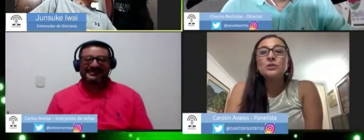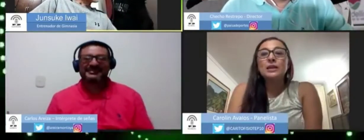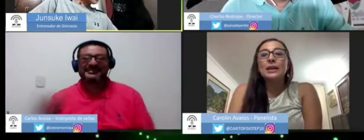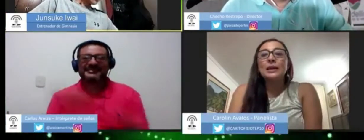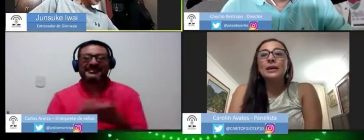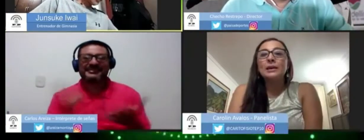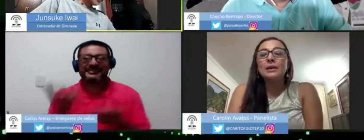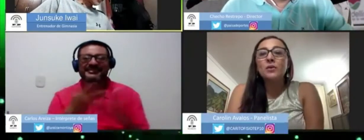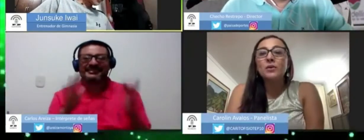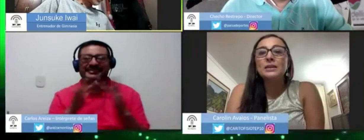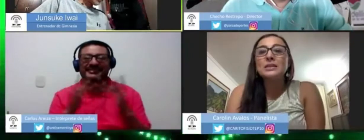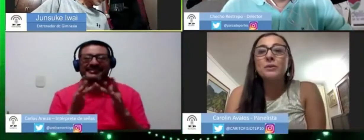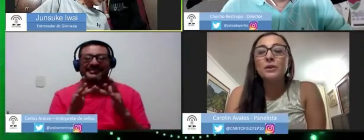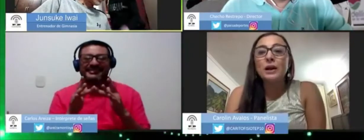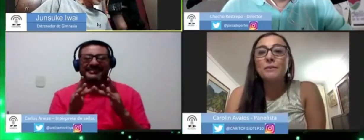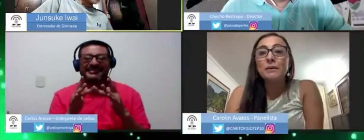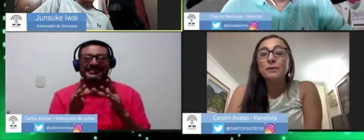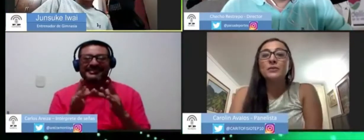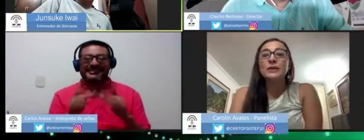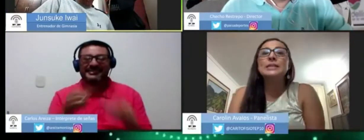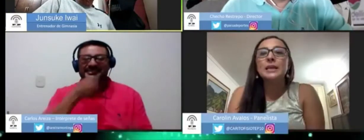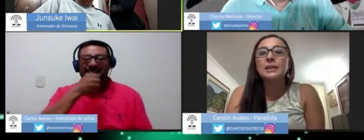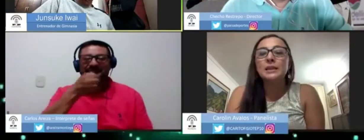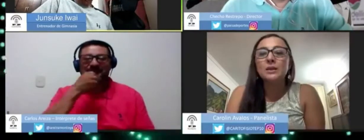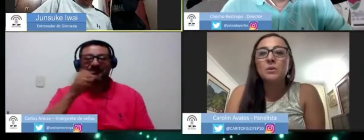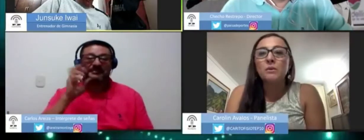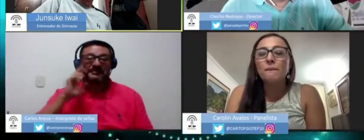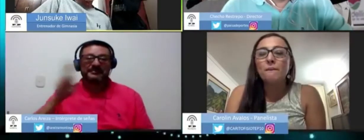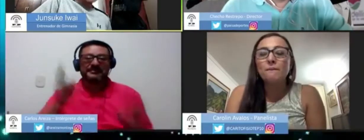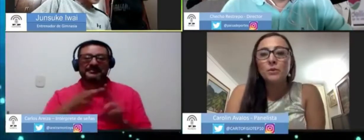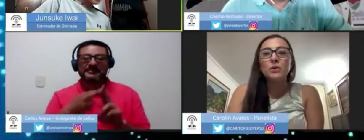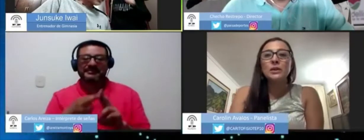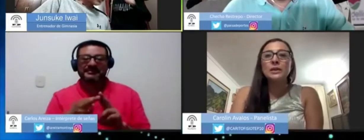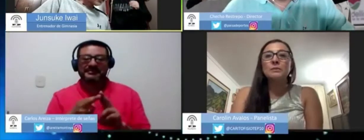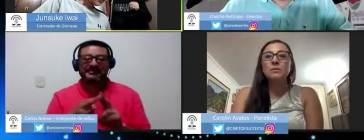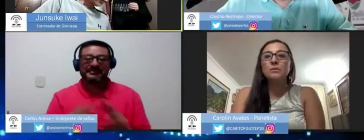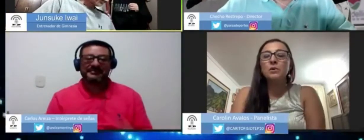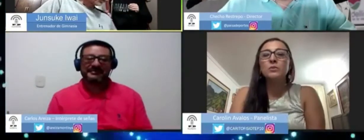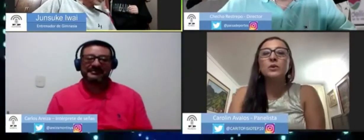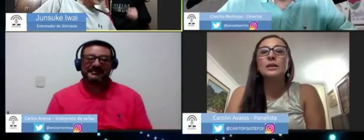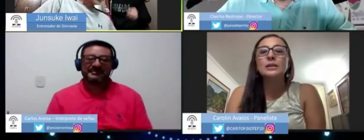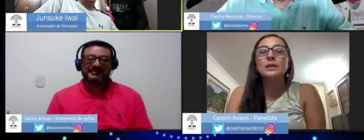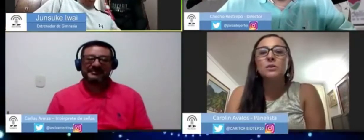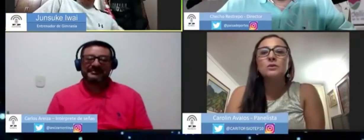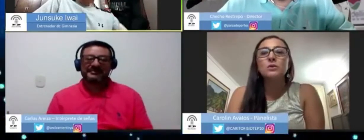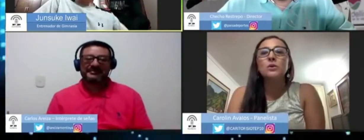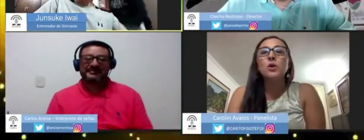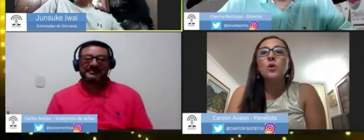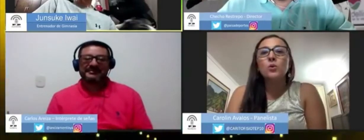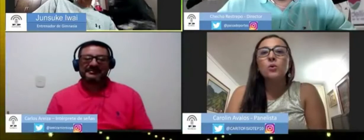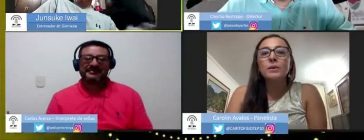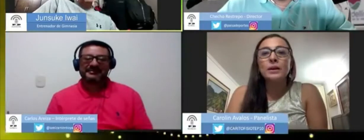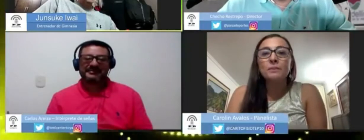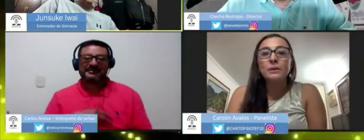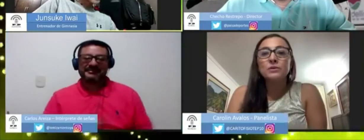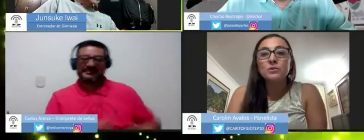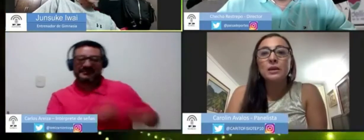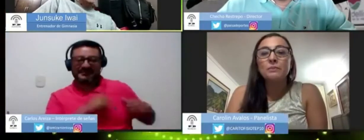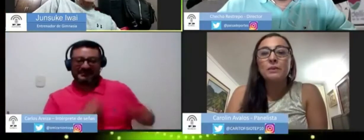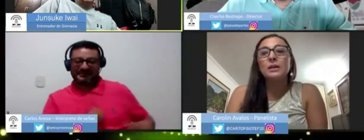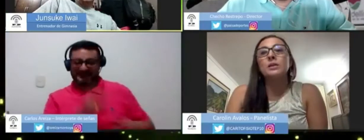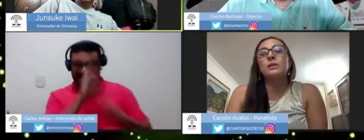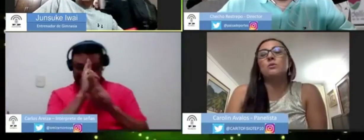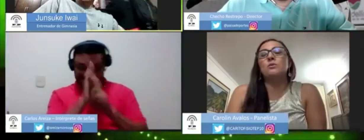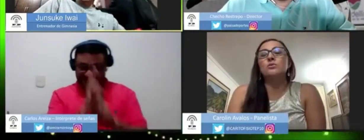queremos con este programa, profe, y siéntalo muy, muy, muy desde el corazón, un homenaje para usted,